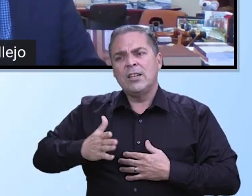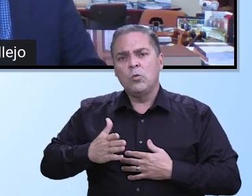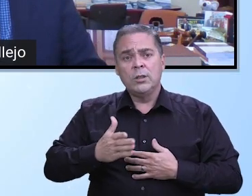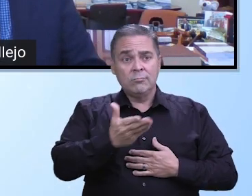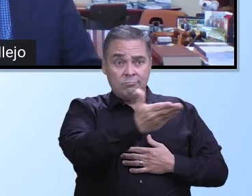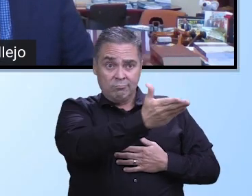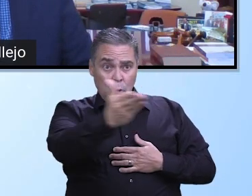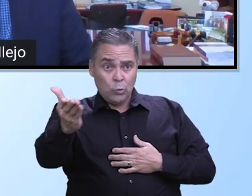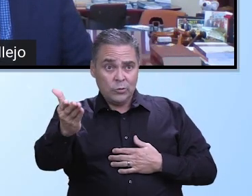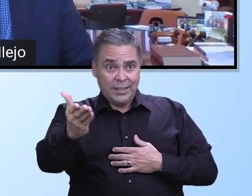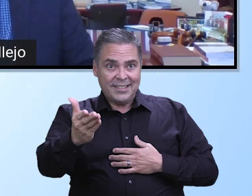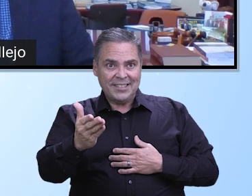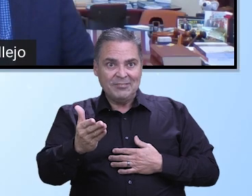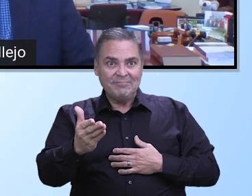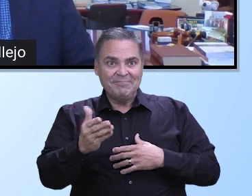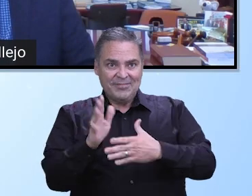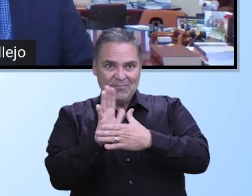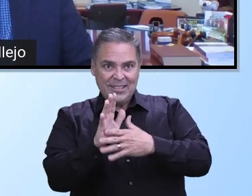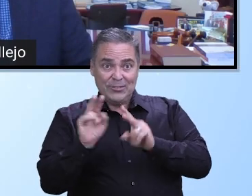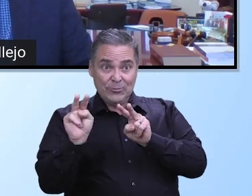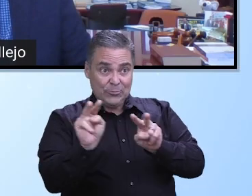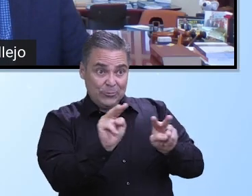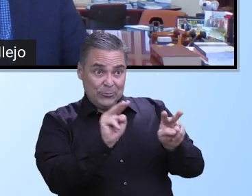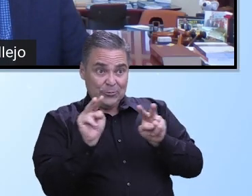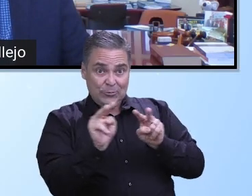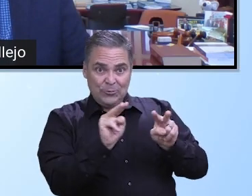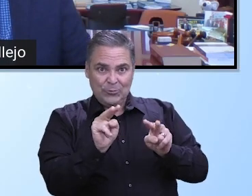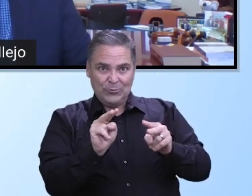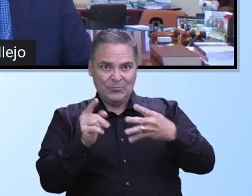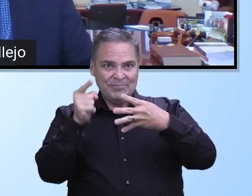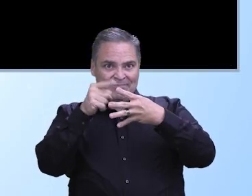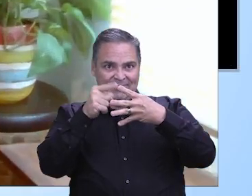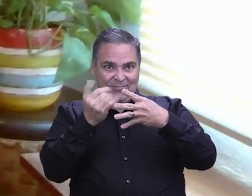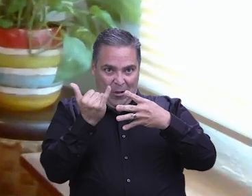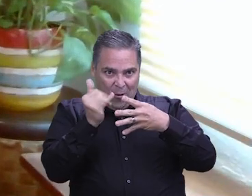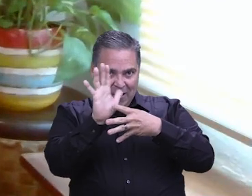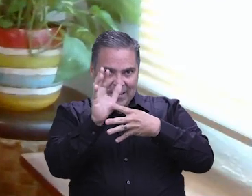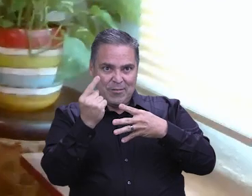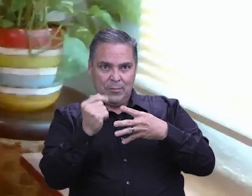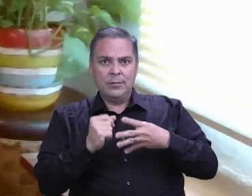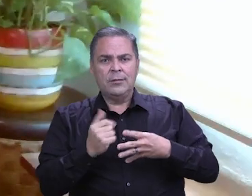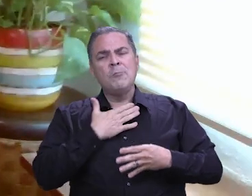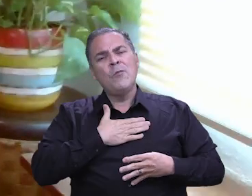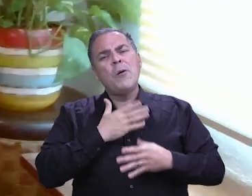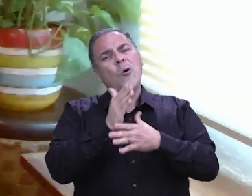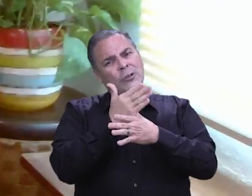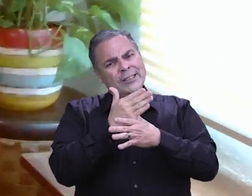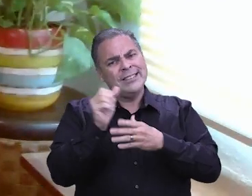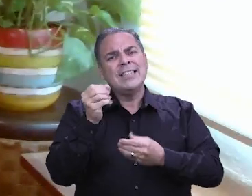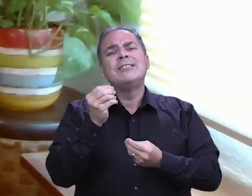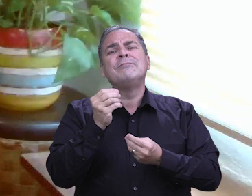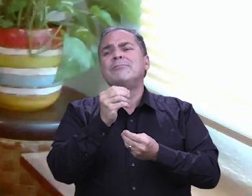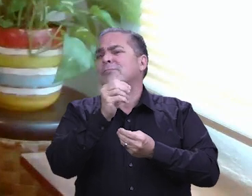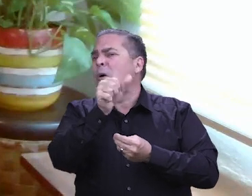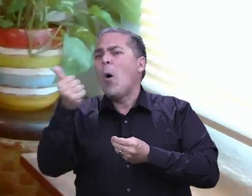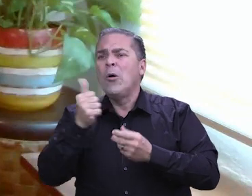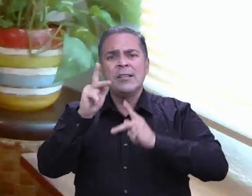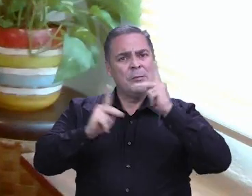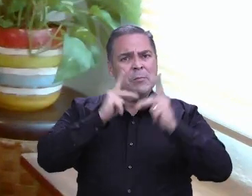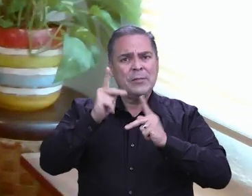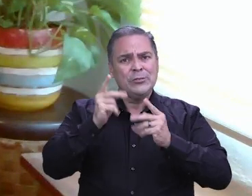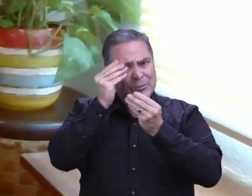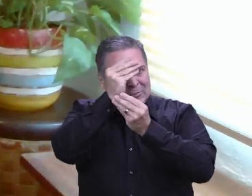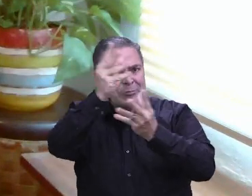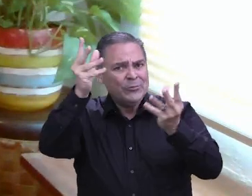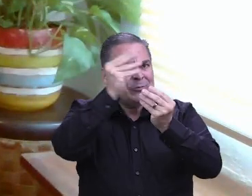sintonizaron este primer episodio de esta serie. Les exhorto a compartir este episodio con otras personas que a lo mejor no conozcan sobre esta